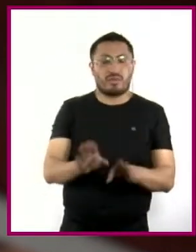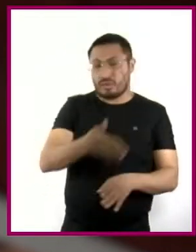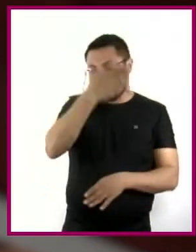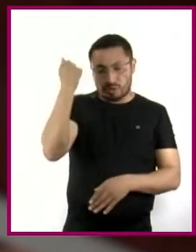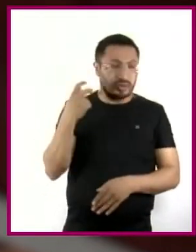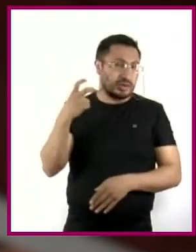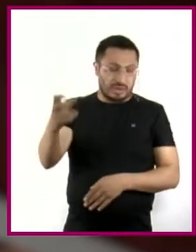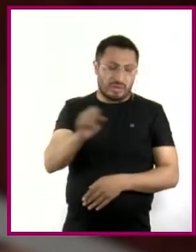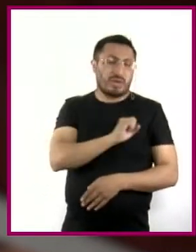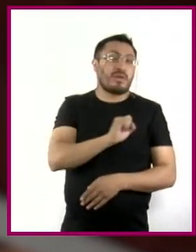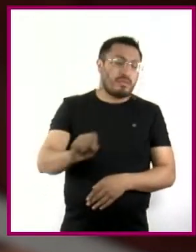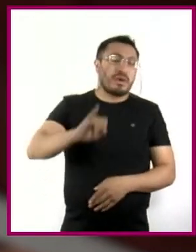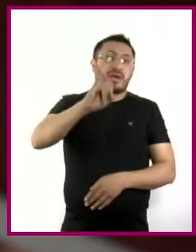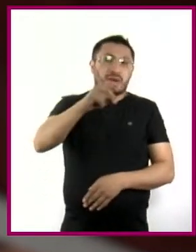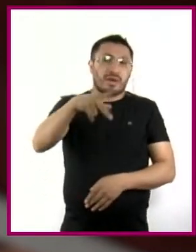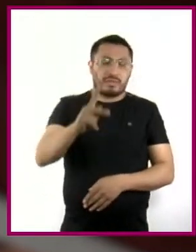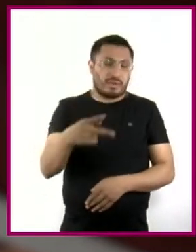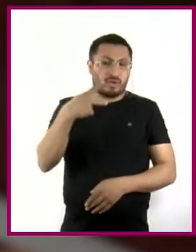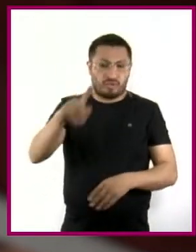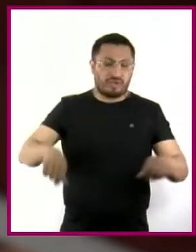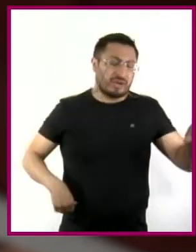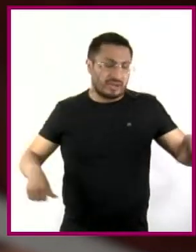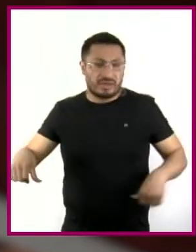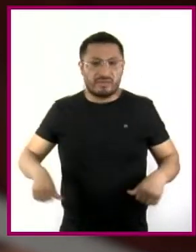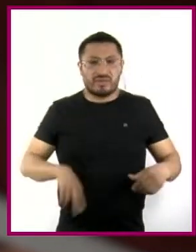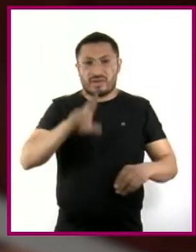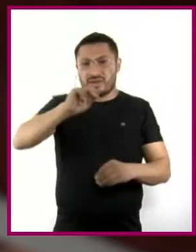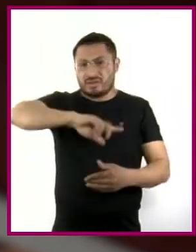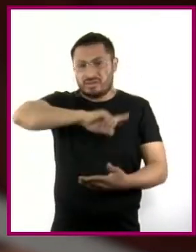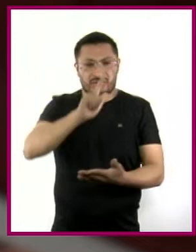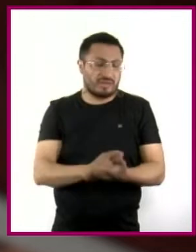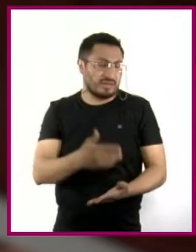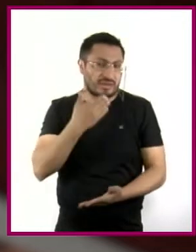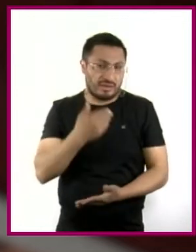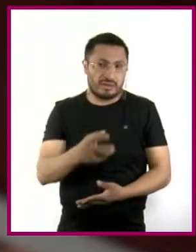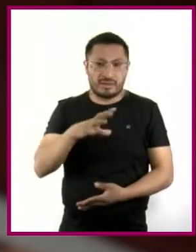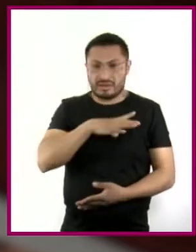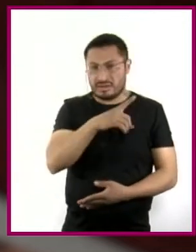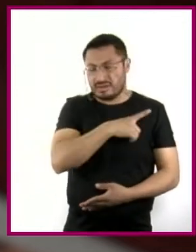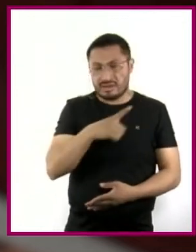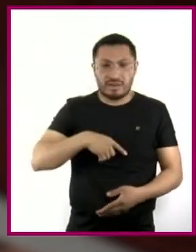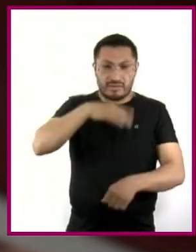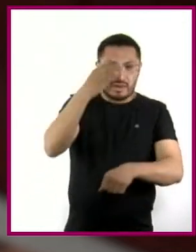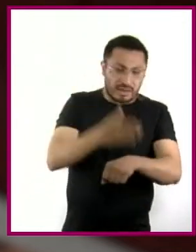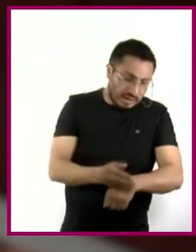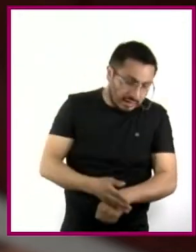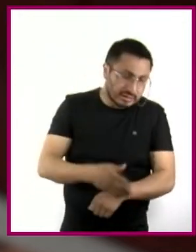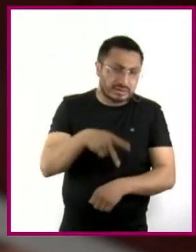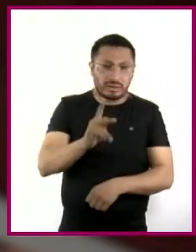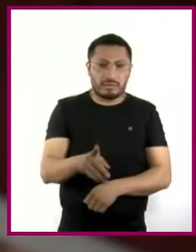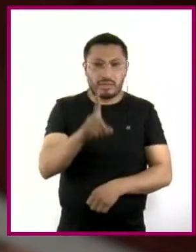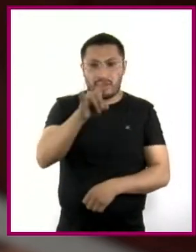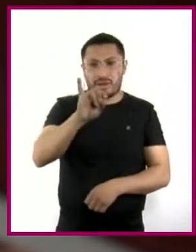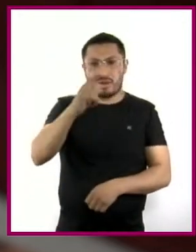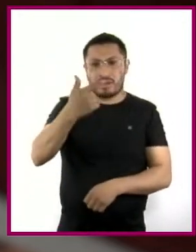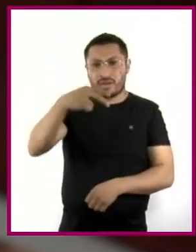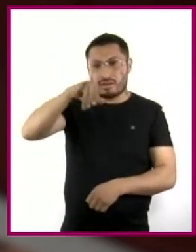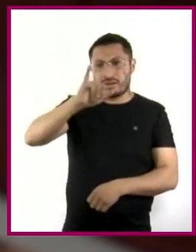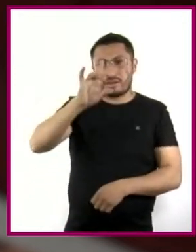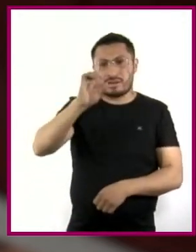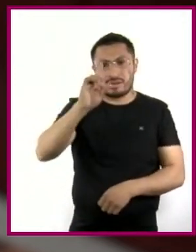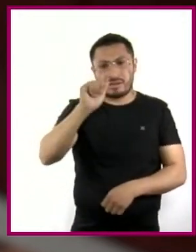pongo en duda. Y sus acciones ilegales deben tener consecuencias, pero en cuanto a la dignidad, no